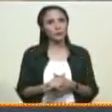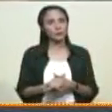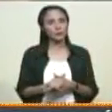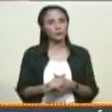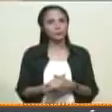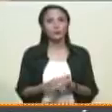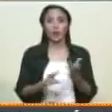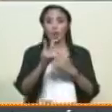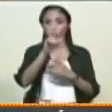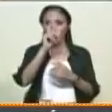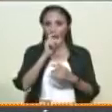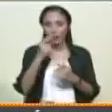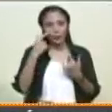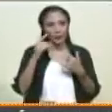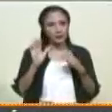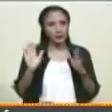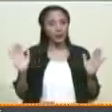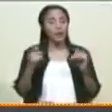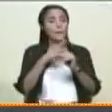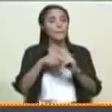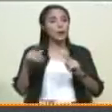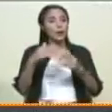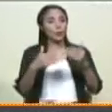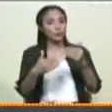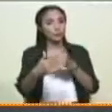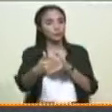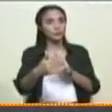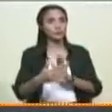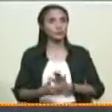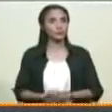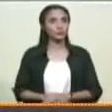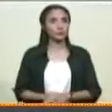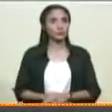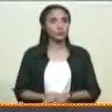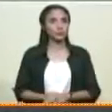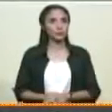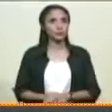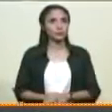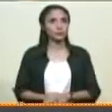de al menos 2 años. Se puede seguir. Eso puede seguir, pues.